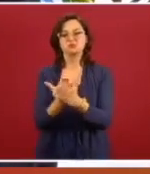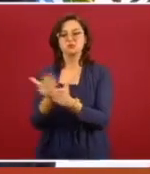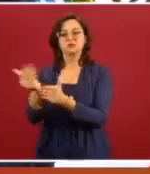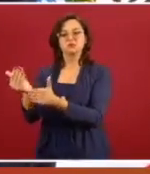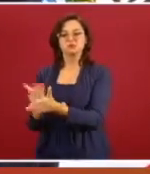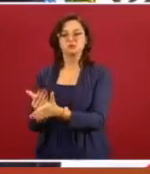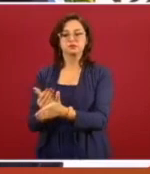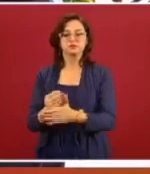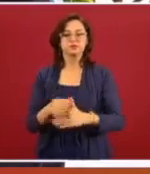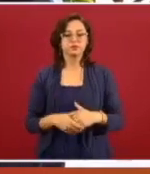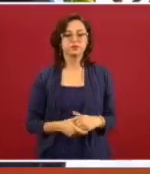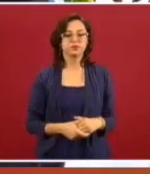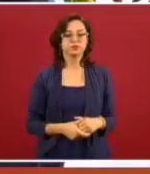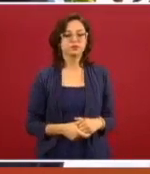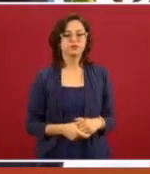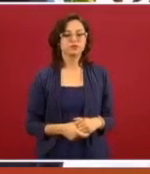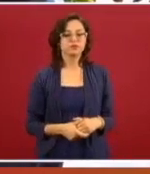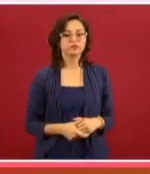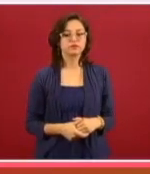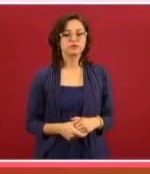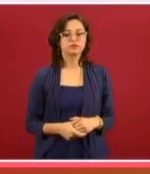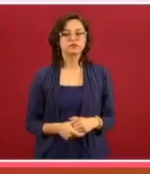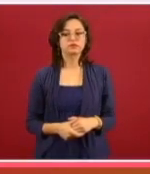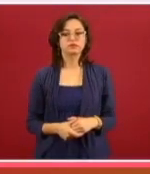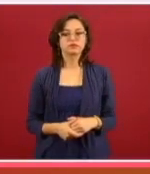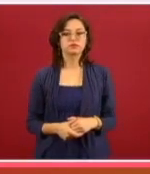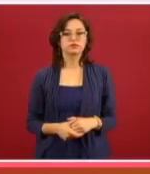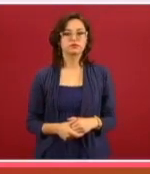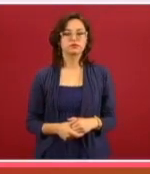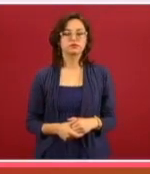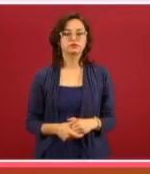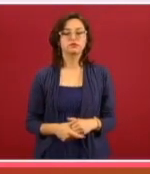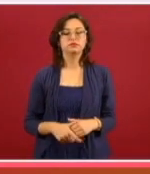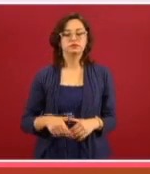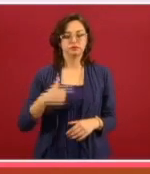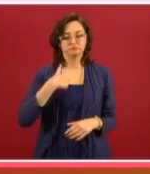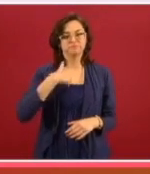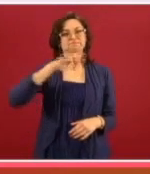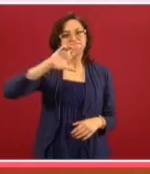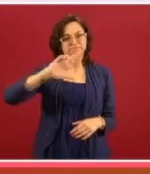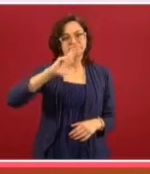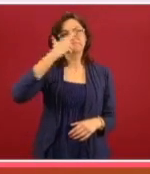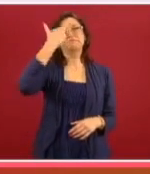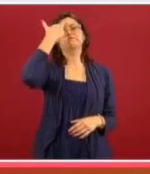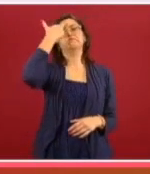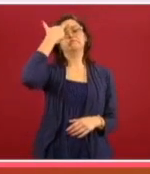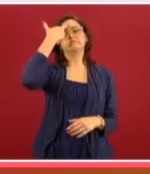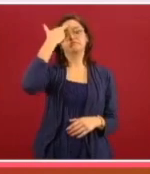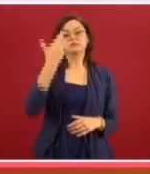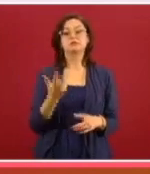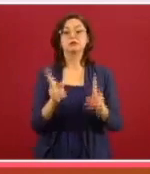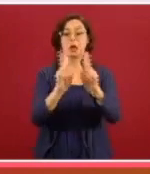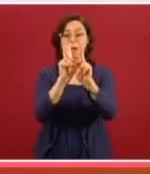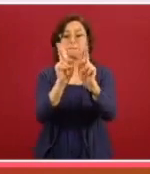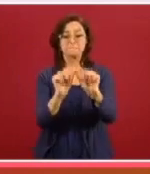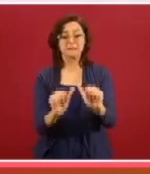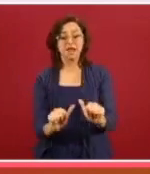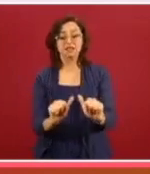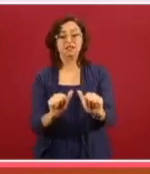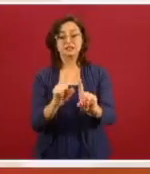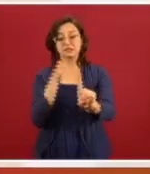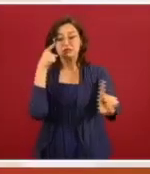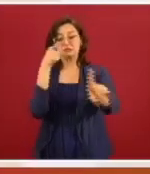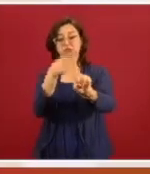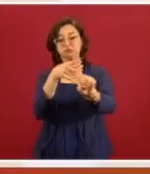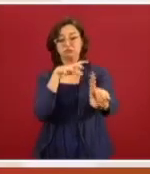Recuerdo que la estrategia para garantizar la paz